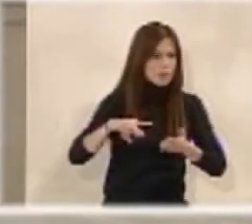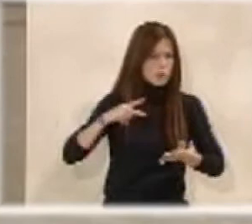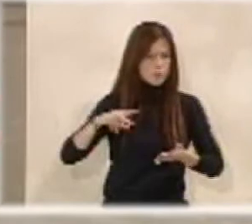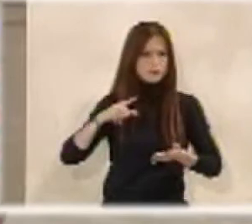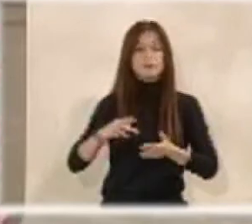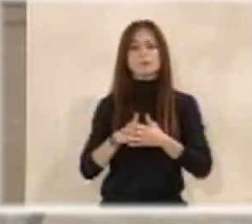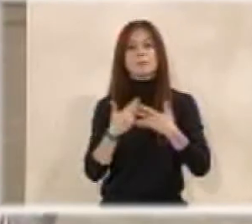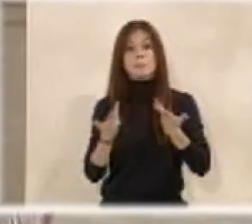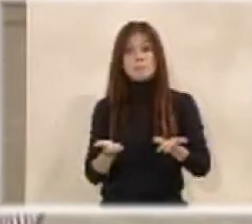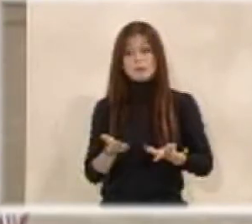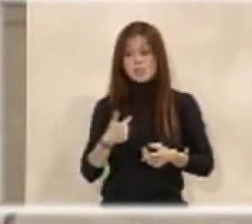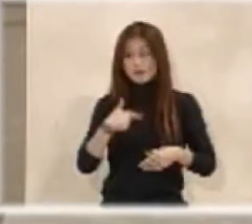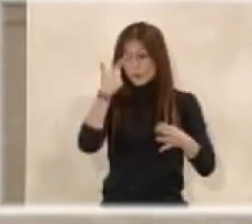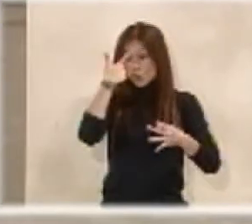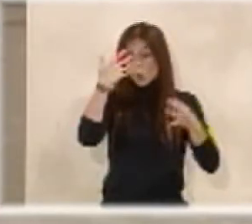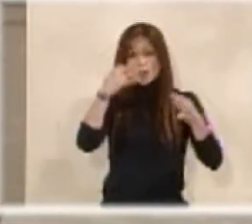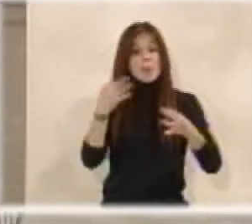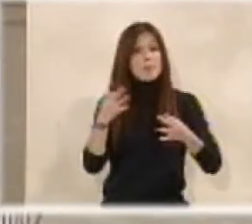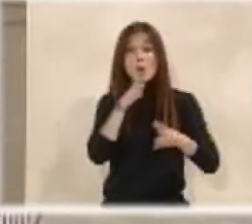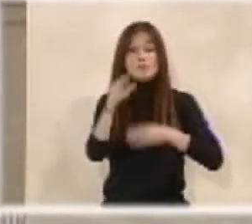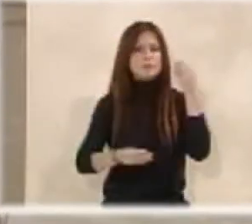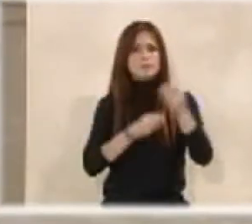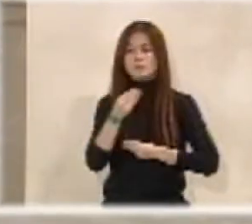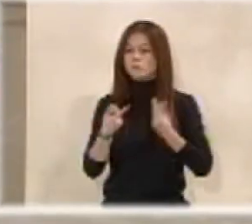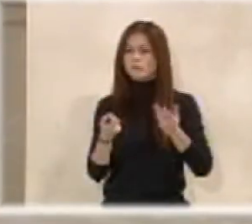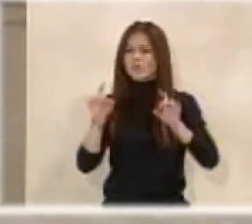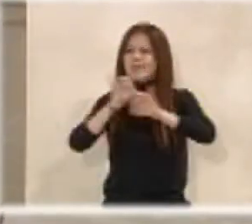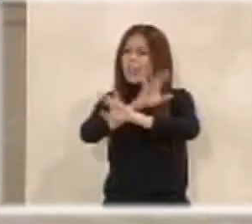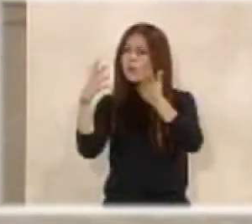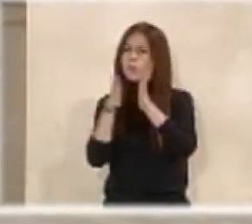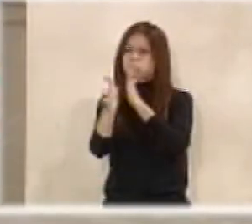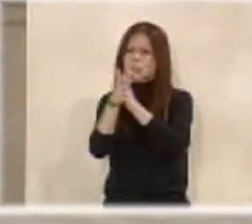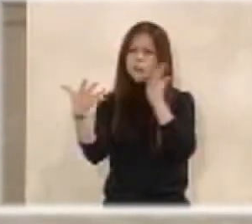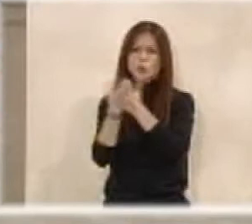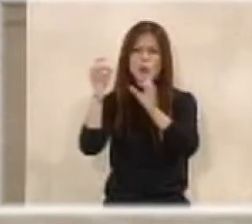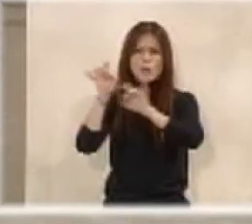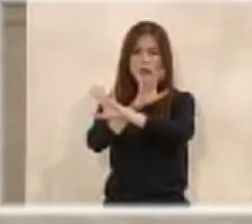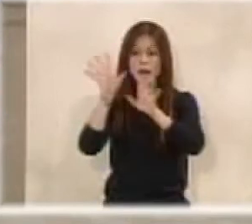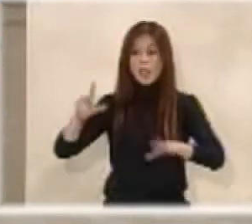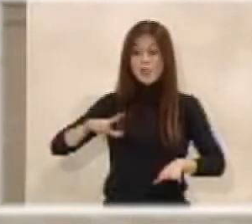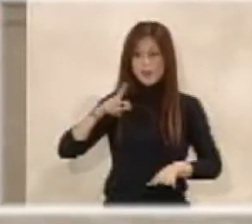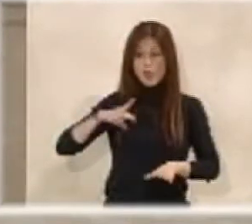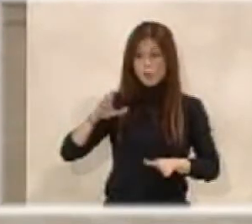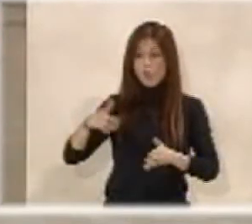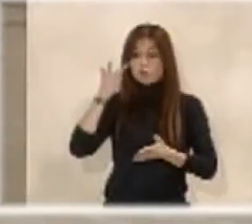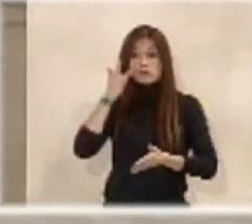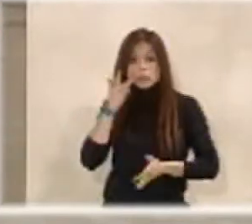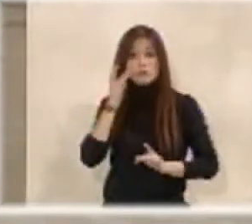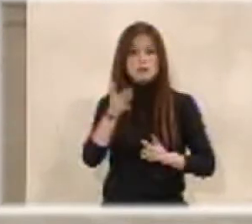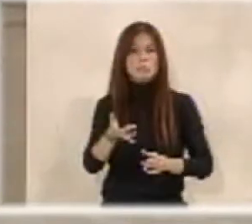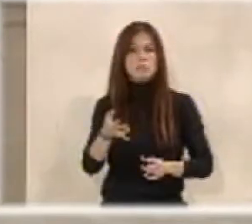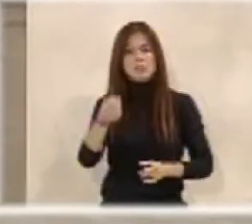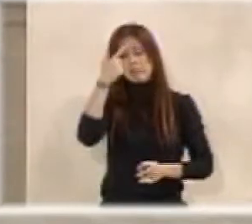que lo que hay que hacer ahora es clarificar todo eso, cobrar toda esa deuda que principalmente